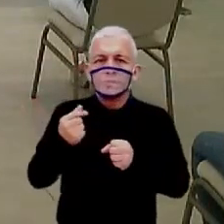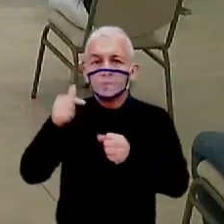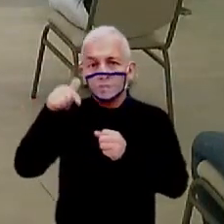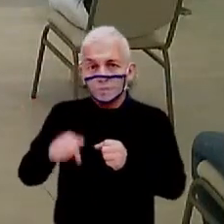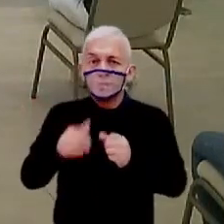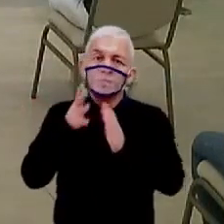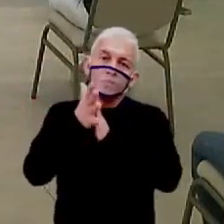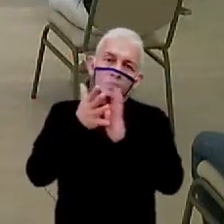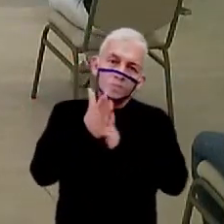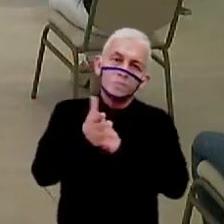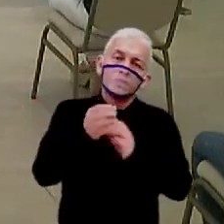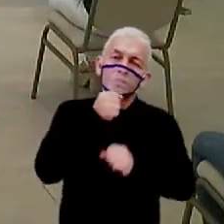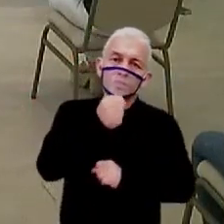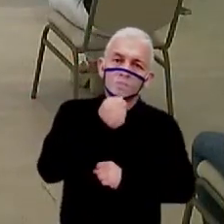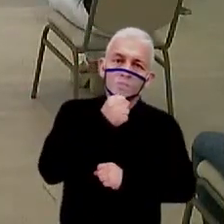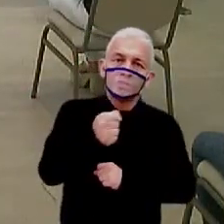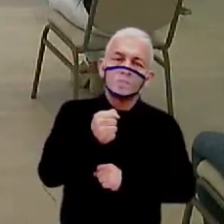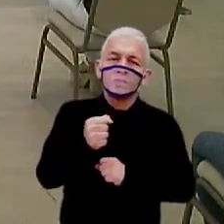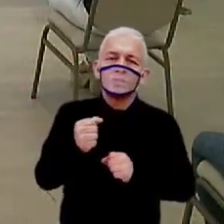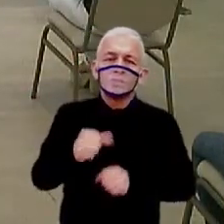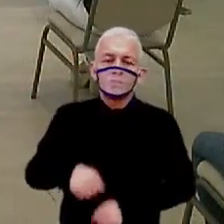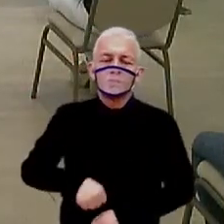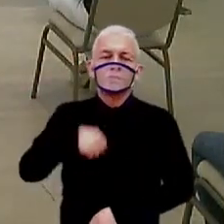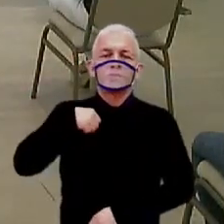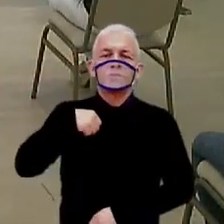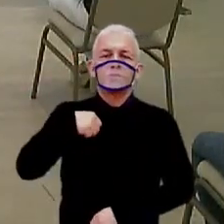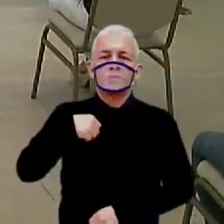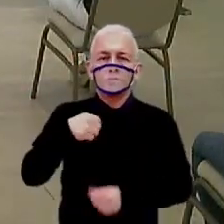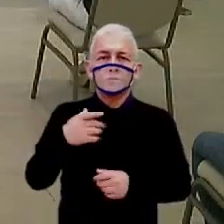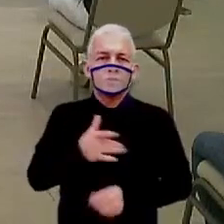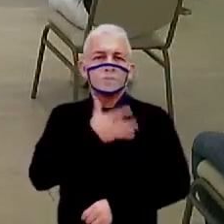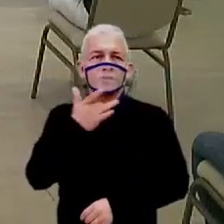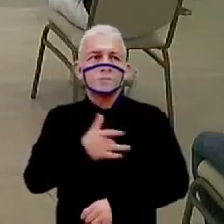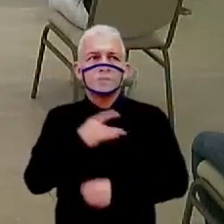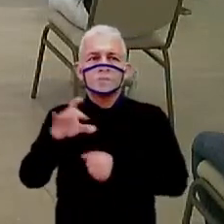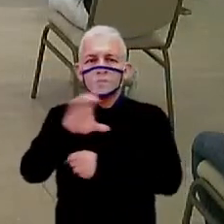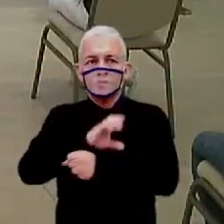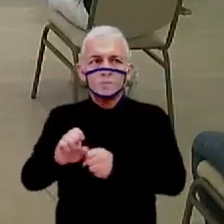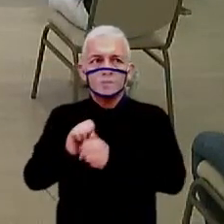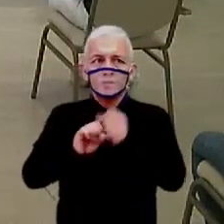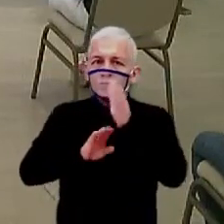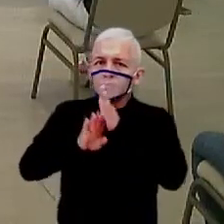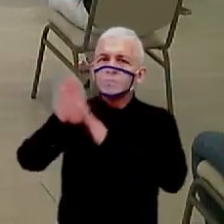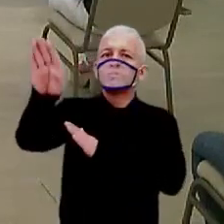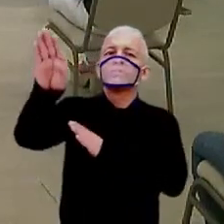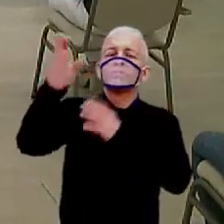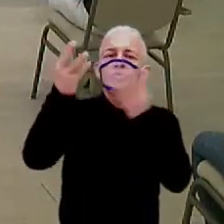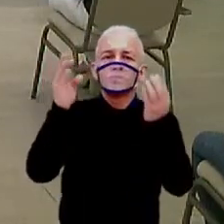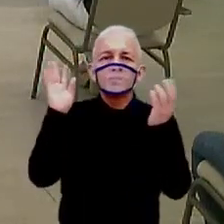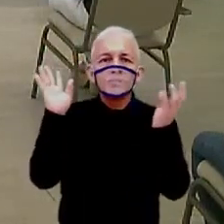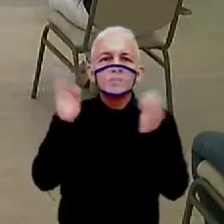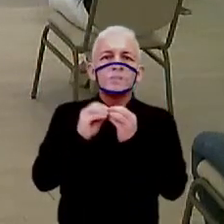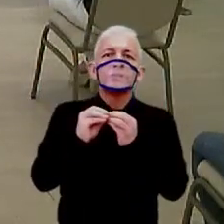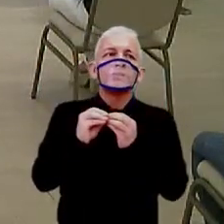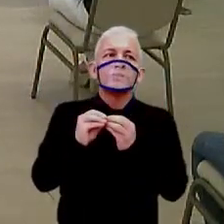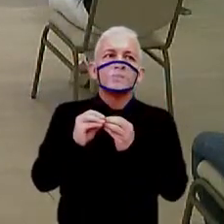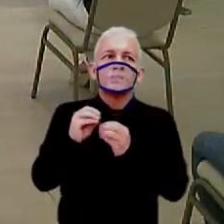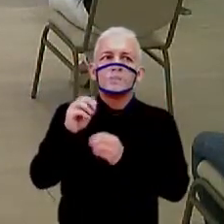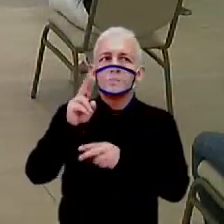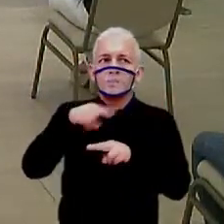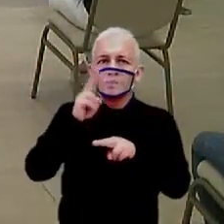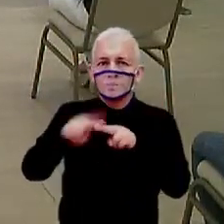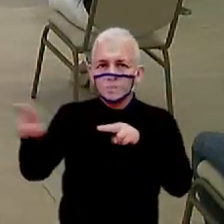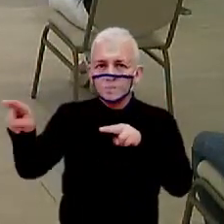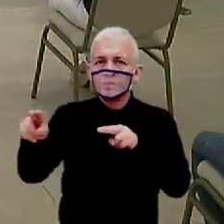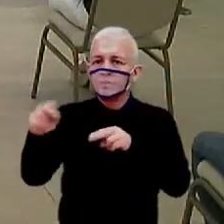que me ha tocado a mí comunicar la noticia, es un gran orgullo, un verdadero orgullo sentir que nuestra ciudad avanza y que avanza de la mano con la